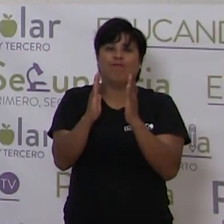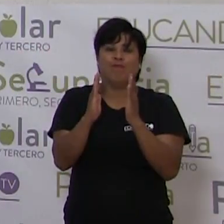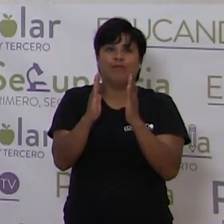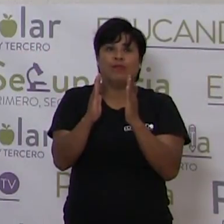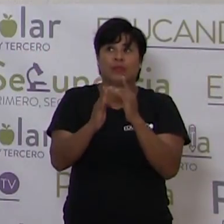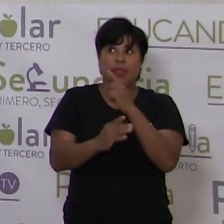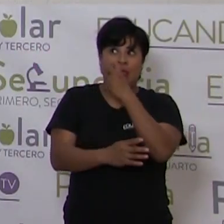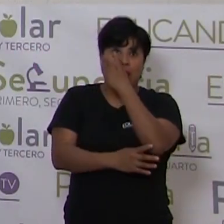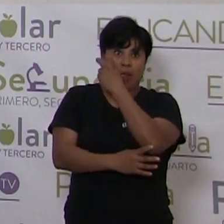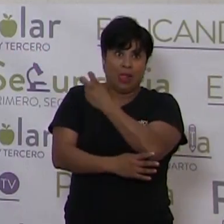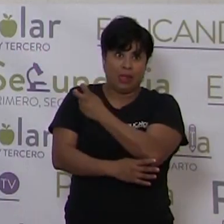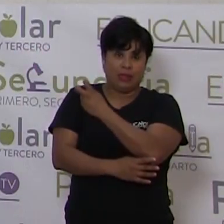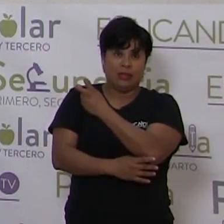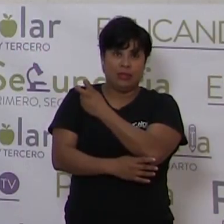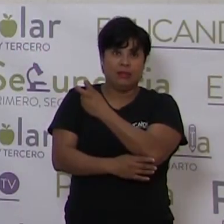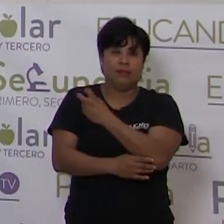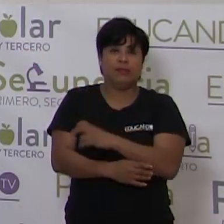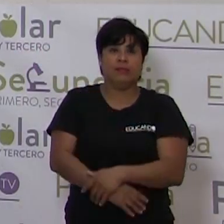donde